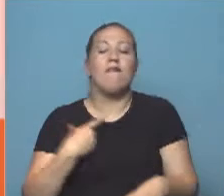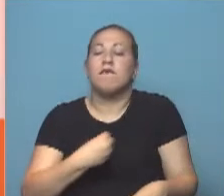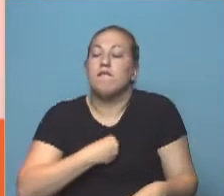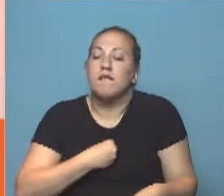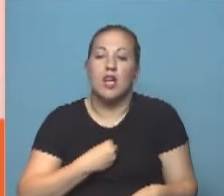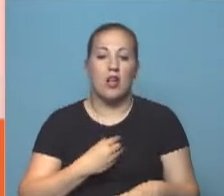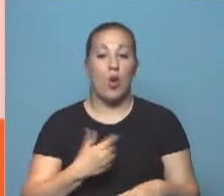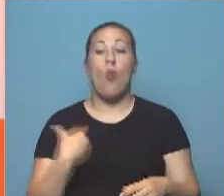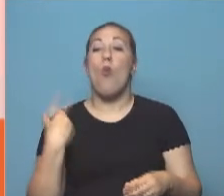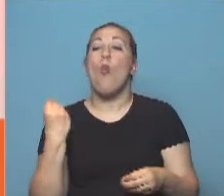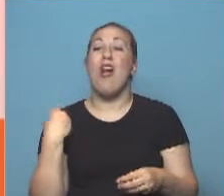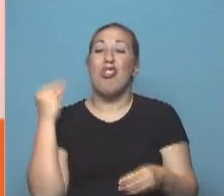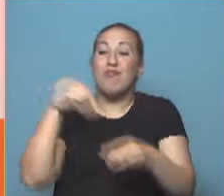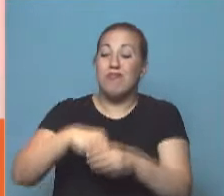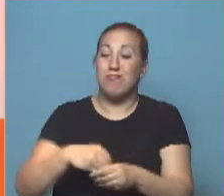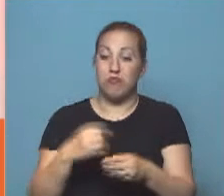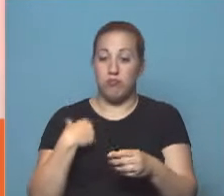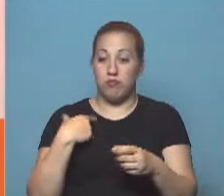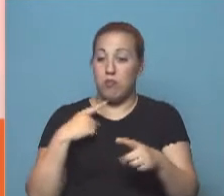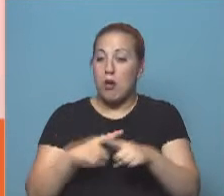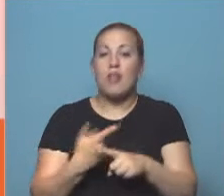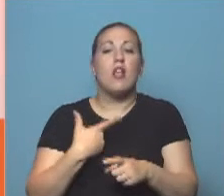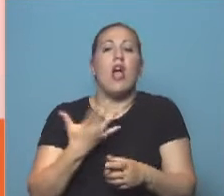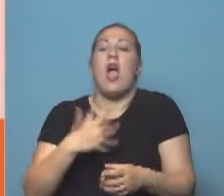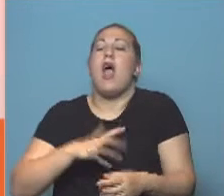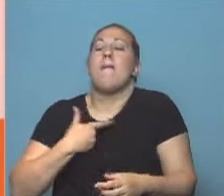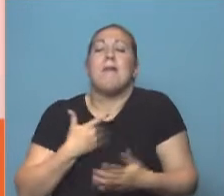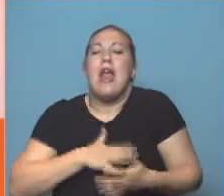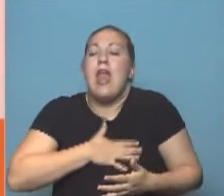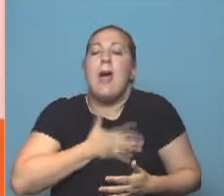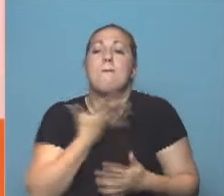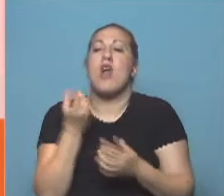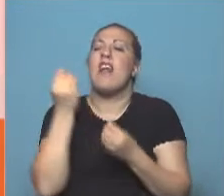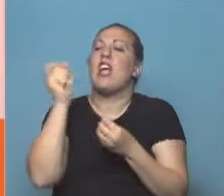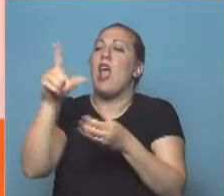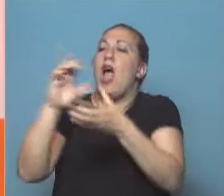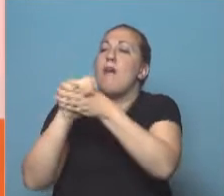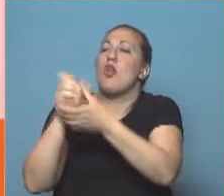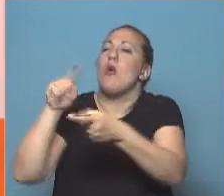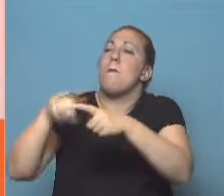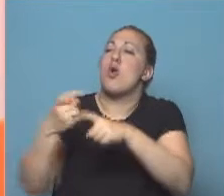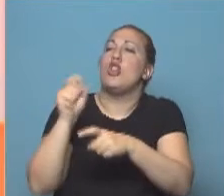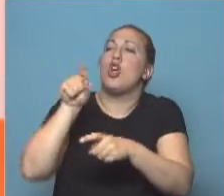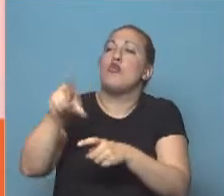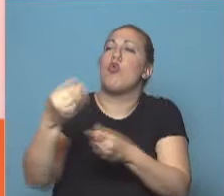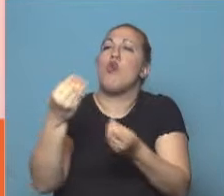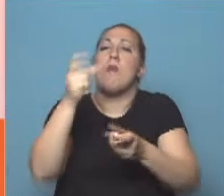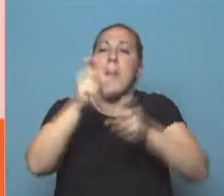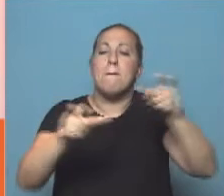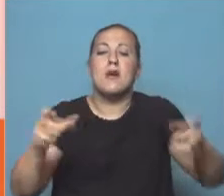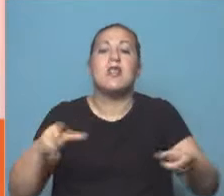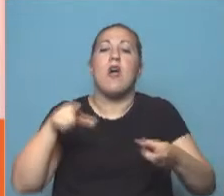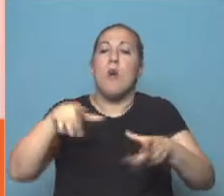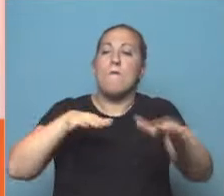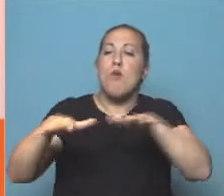cuando me sumí a la política, me enamoré del proyecto de Raúl Alfonsín, de lo que Alfonsín construía, de lo que generaba en la sociedad, de ese movimiento